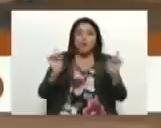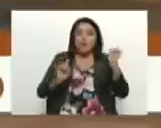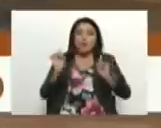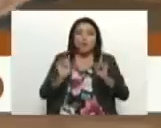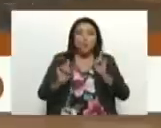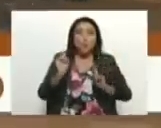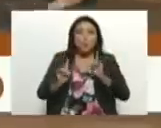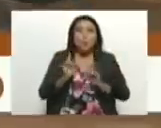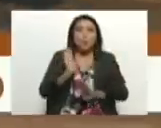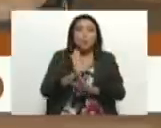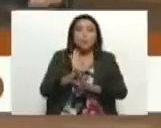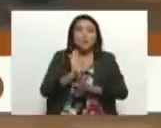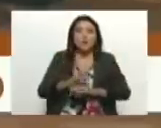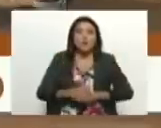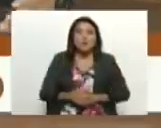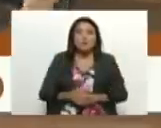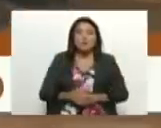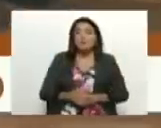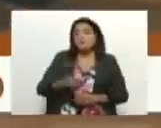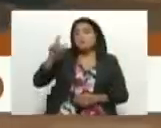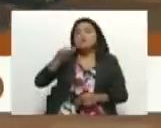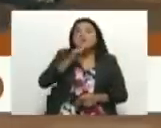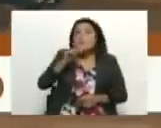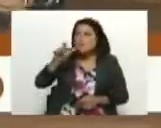¿Quién es? No, un señor que él cree que tiene derecho a tener